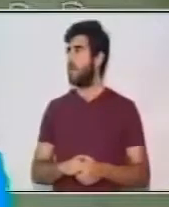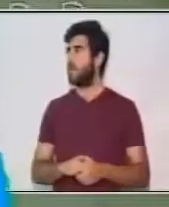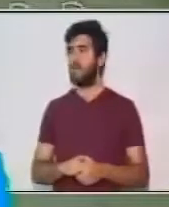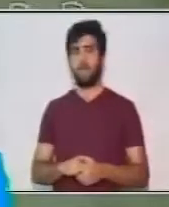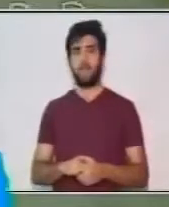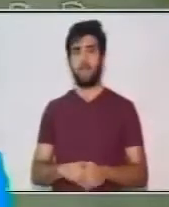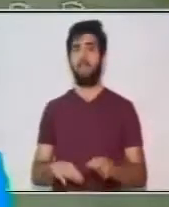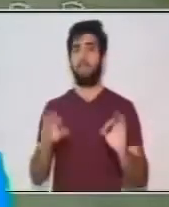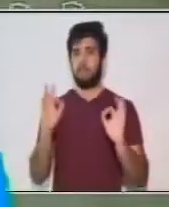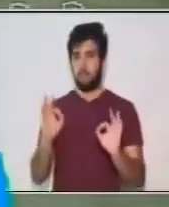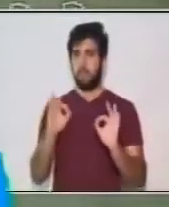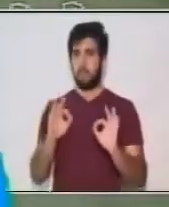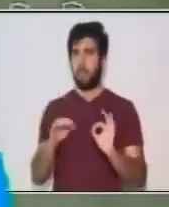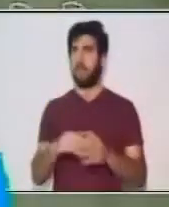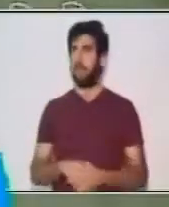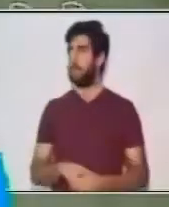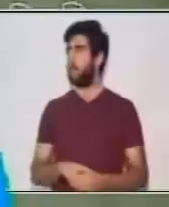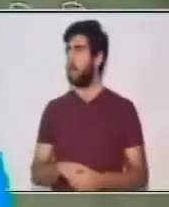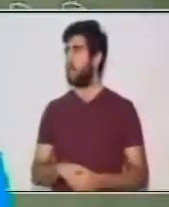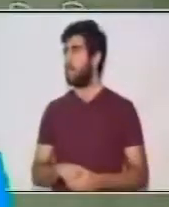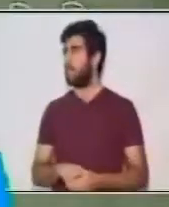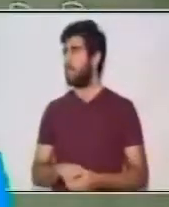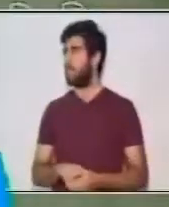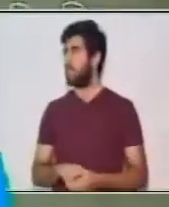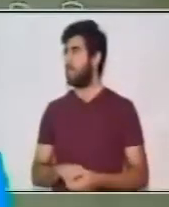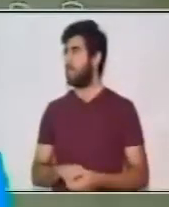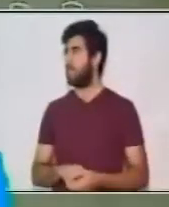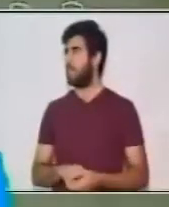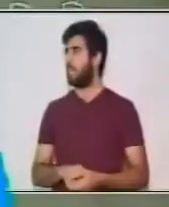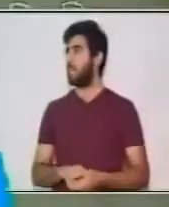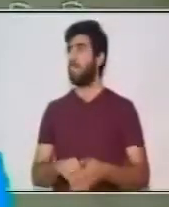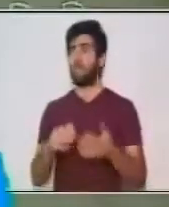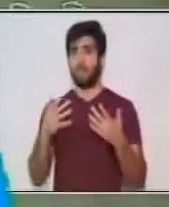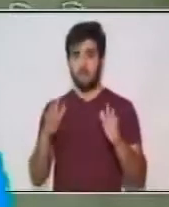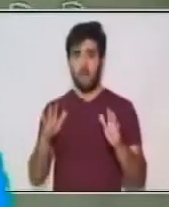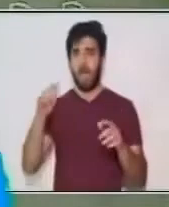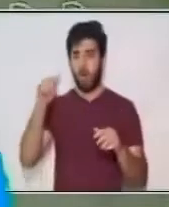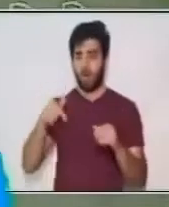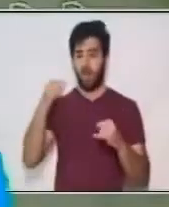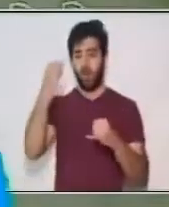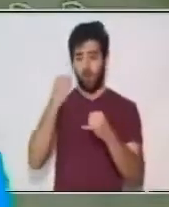Muy bien. Y ahora vas a trabajar la última fila.